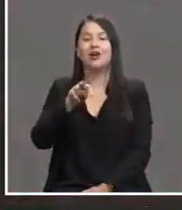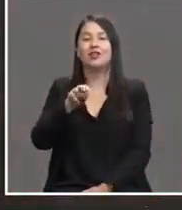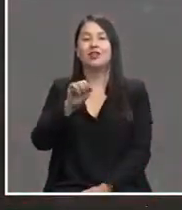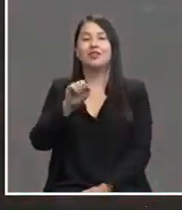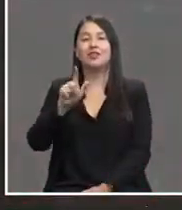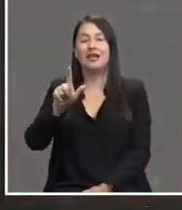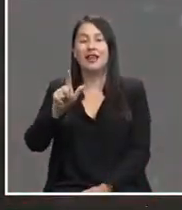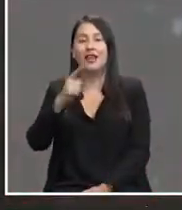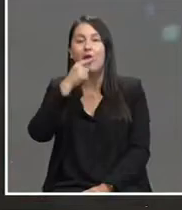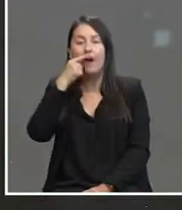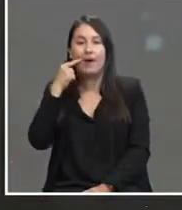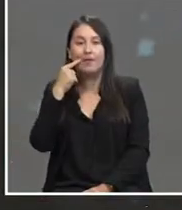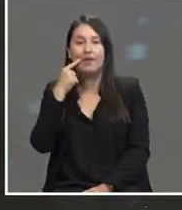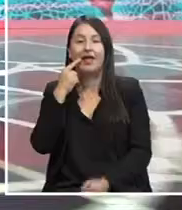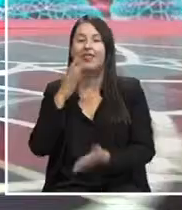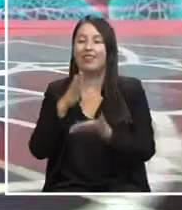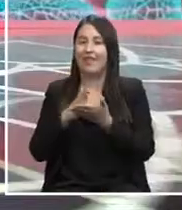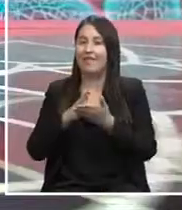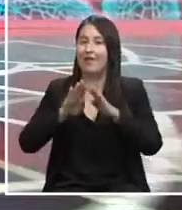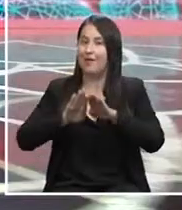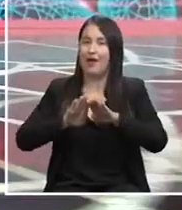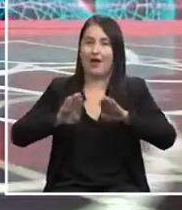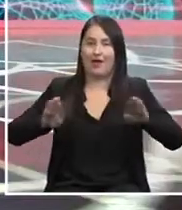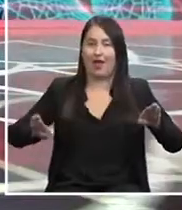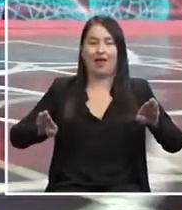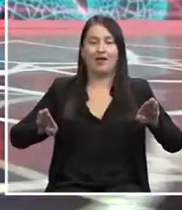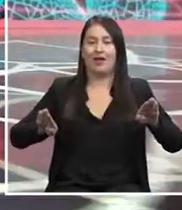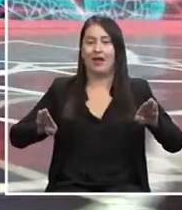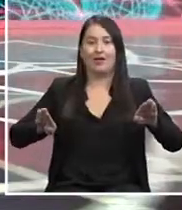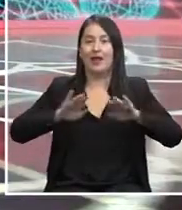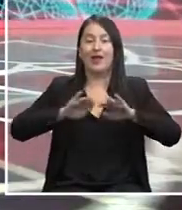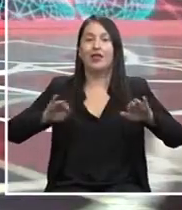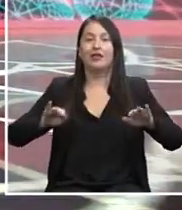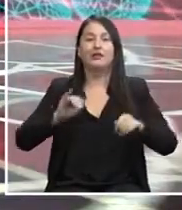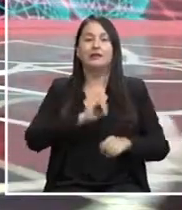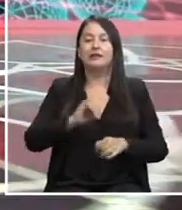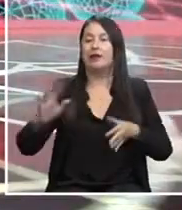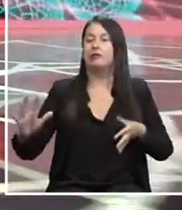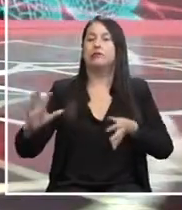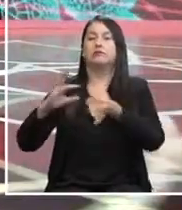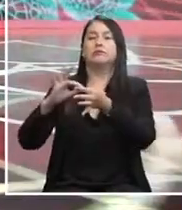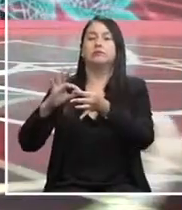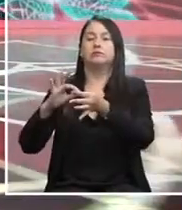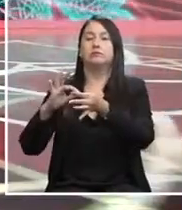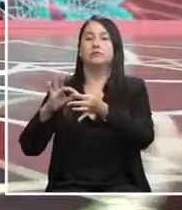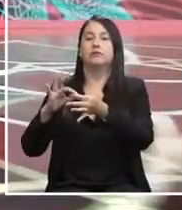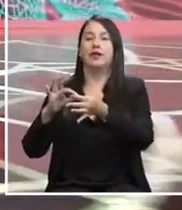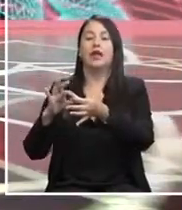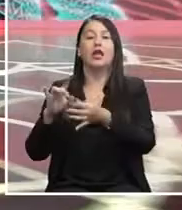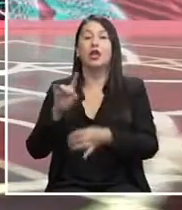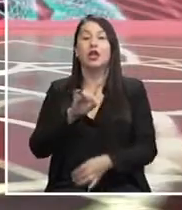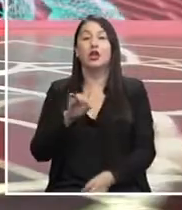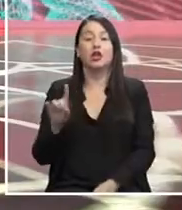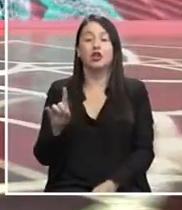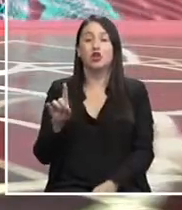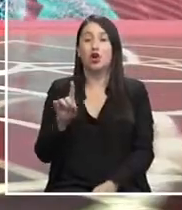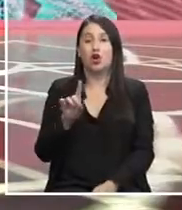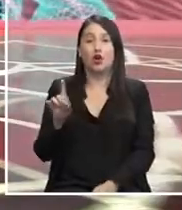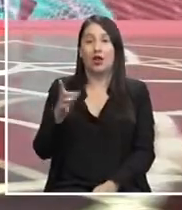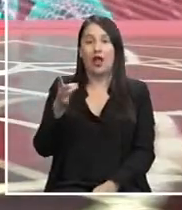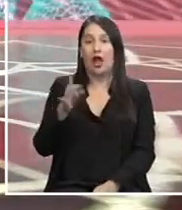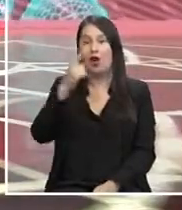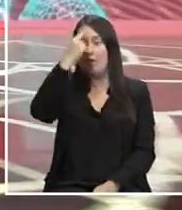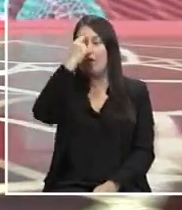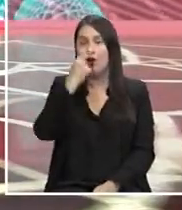desplazarlo de ahí, ¿no? Y también desplazar esa idea de masculinidad, digamos, que está asociada a... que claramente no era tampoco la de los griegos, ¿eh? La andreia es